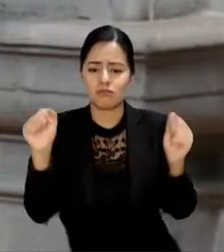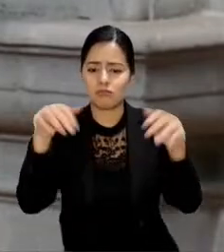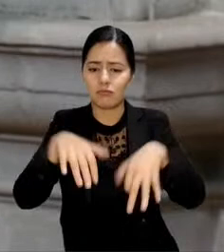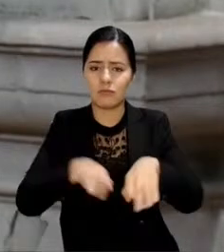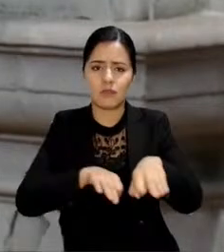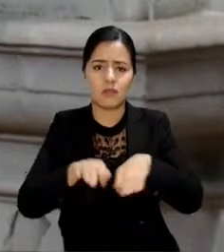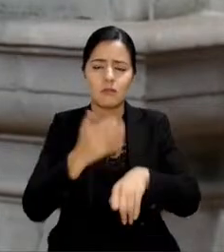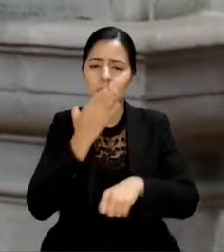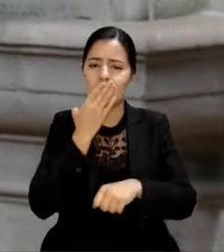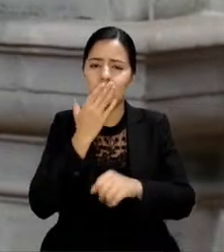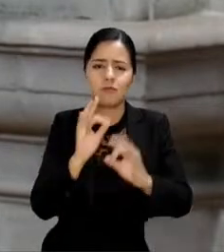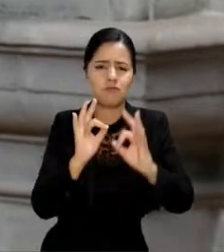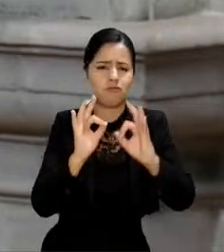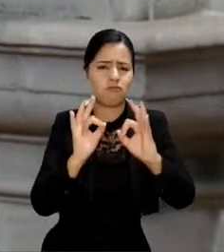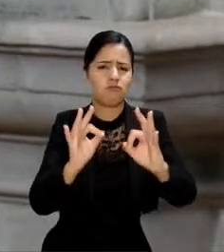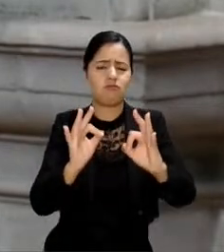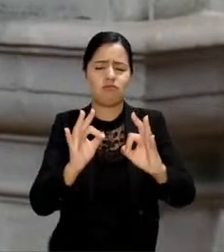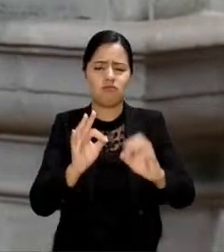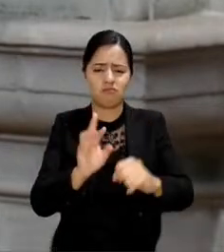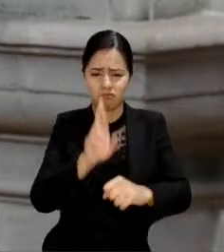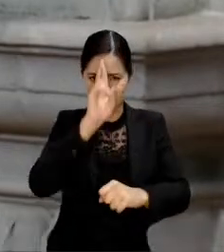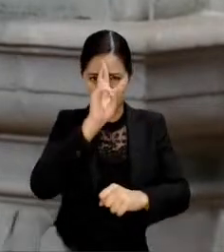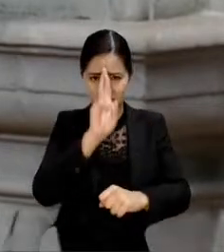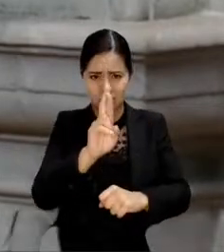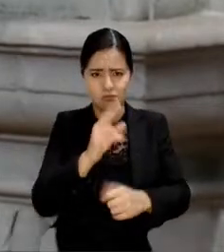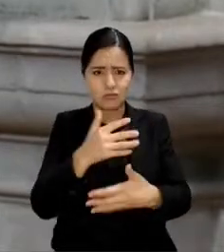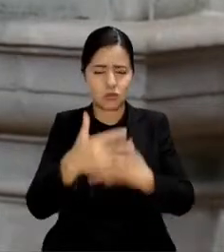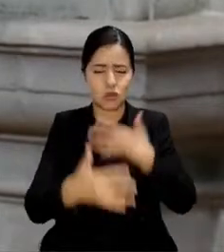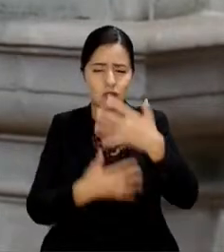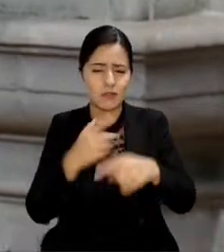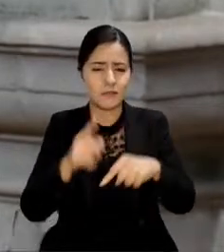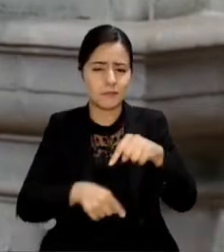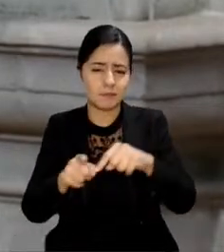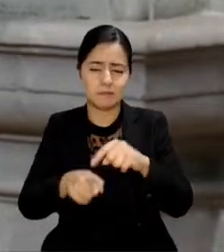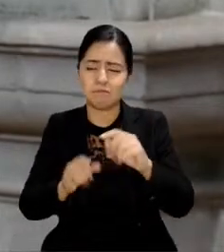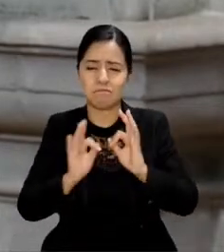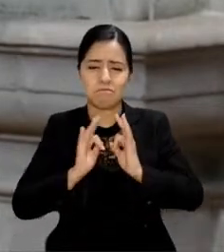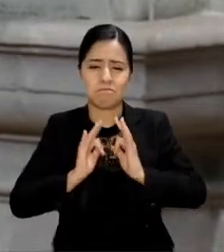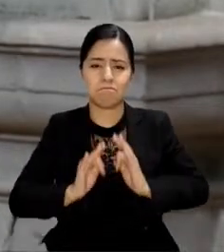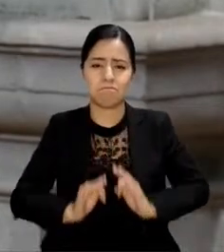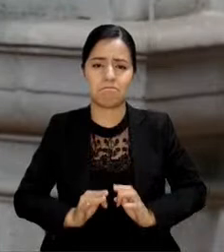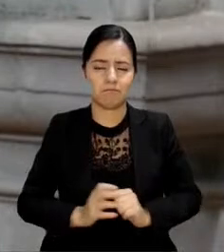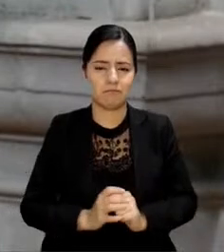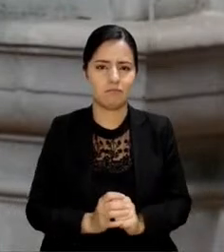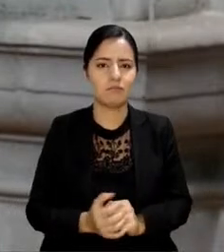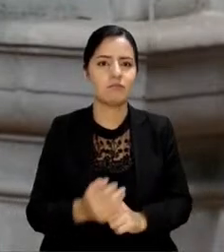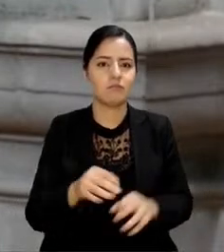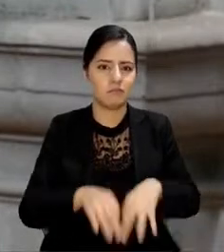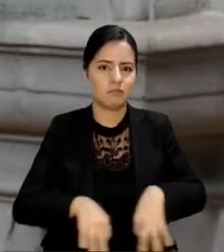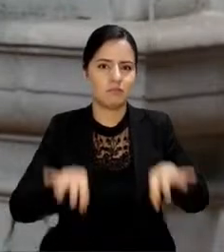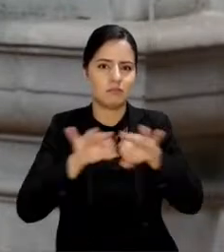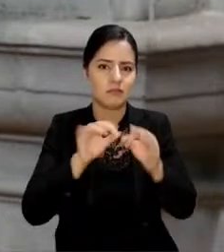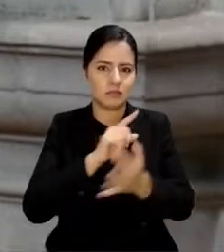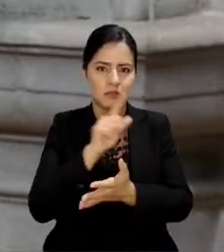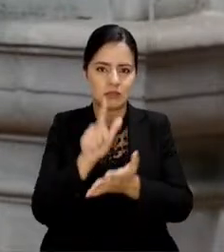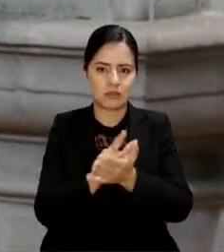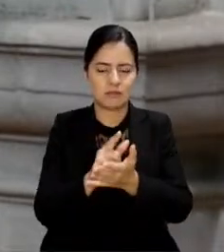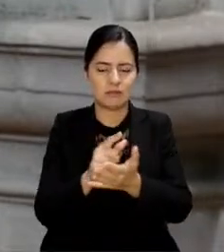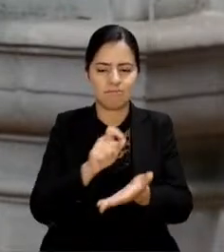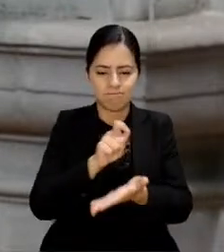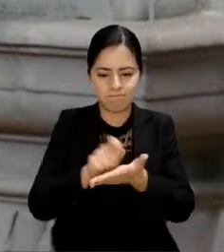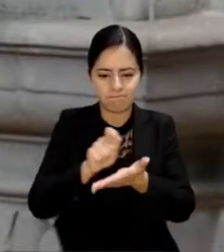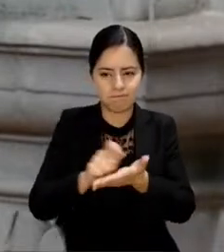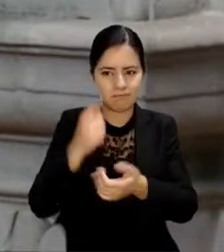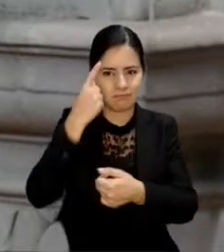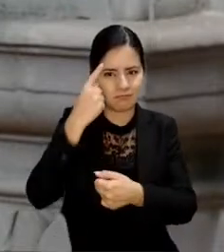y libres de violencia. Es nuestra obligación legislar por y para los mexiquenses, por lo tanto, debemos procurar que exista